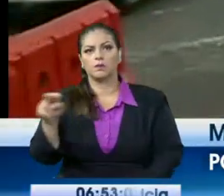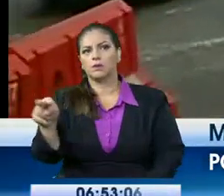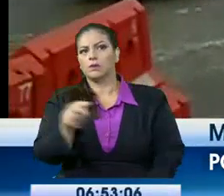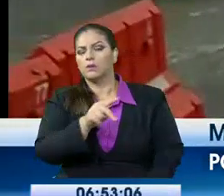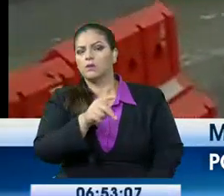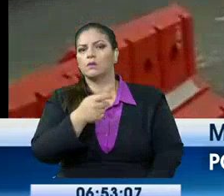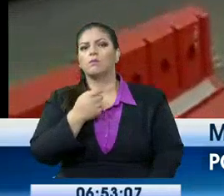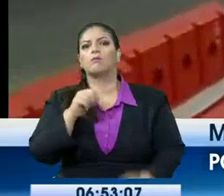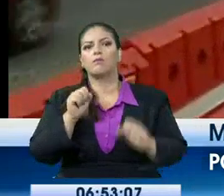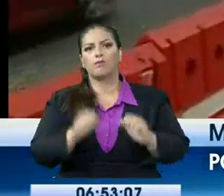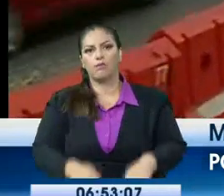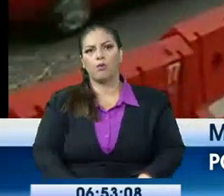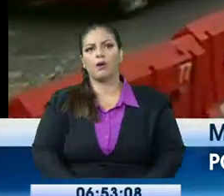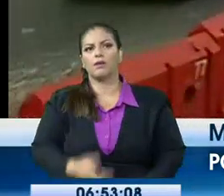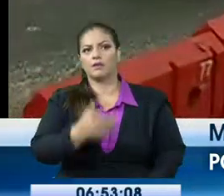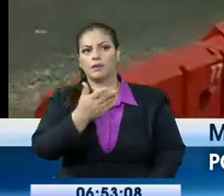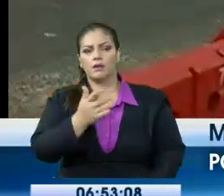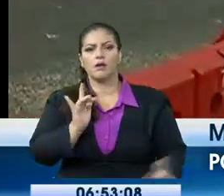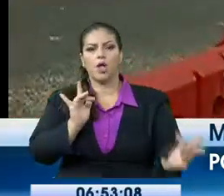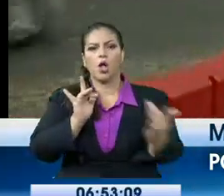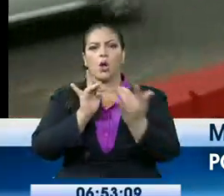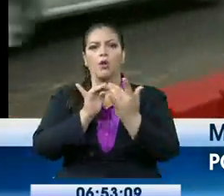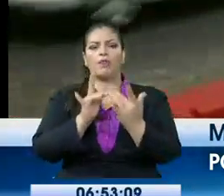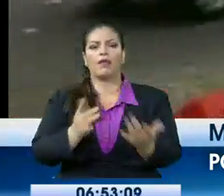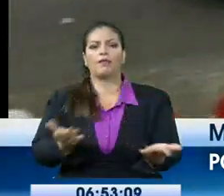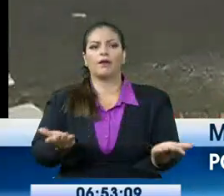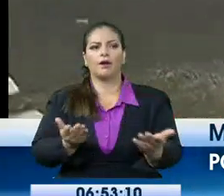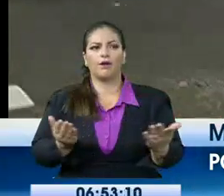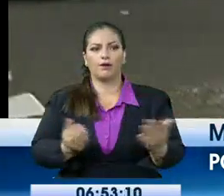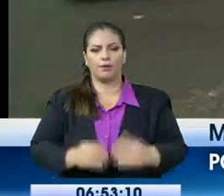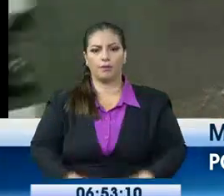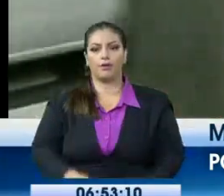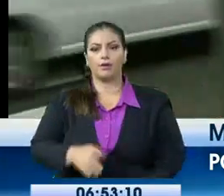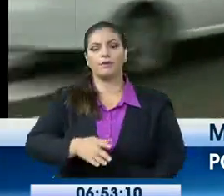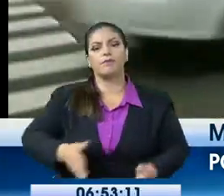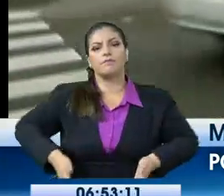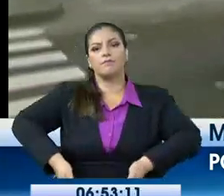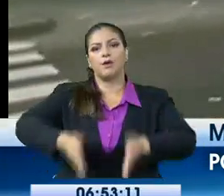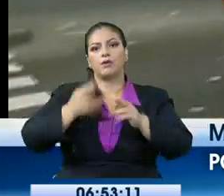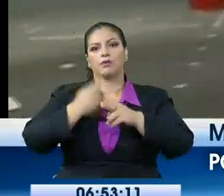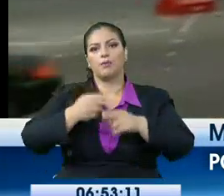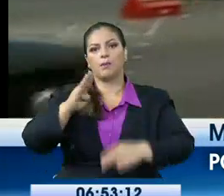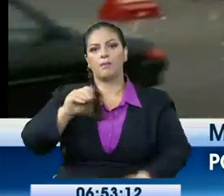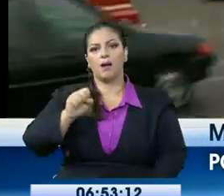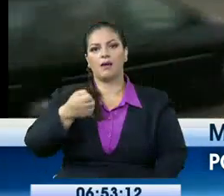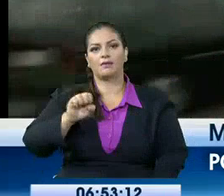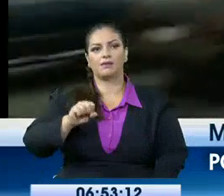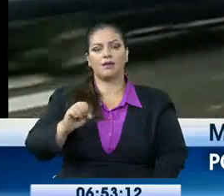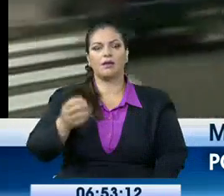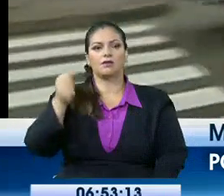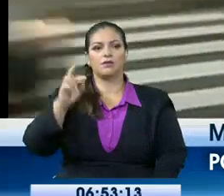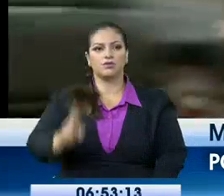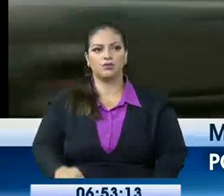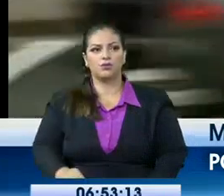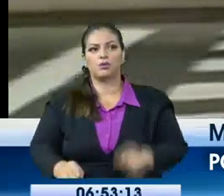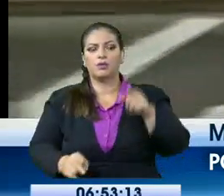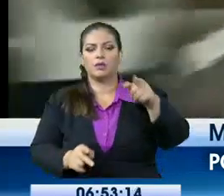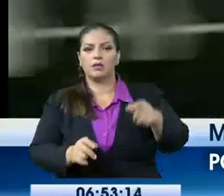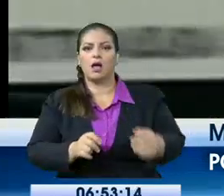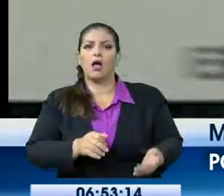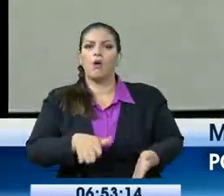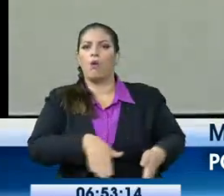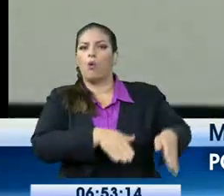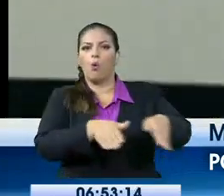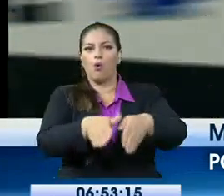empate la avenida Orellana con la avenida Base Sur. O sea, van a abrir para que de pronto los vehículos que vienen por la Orellana tengan